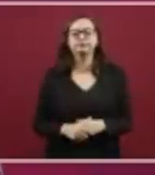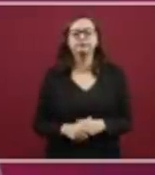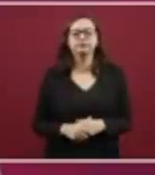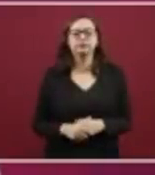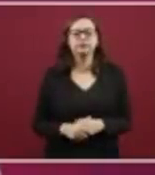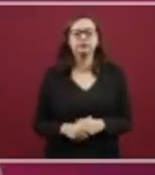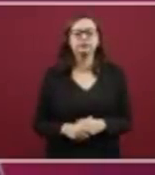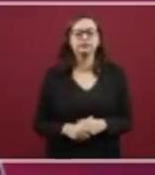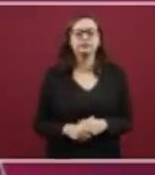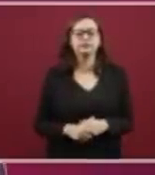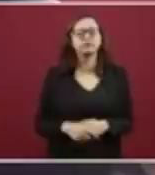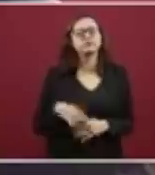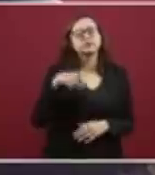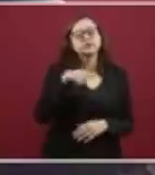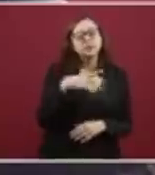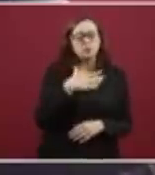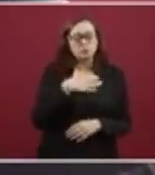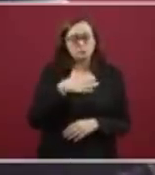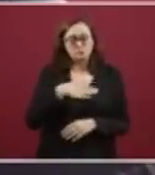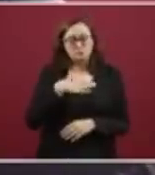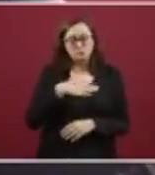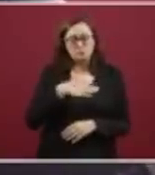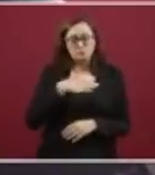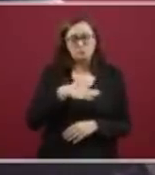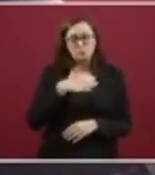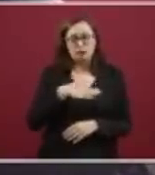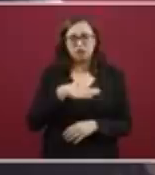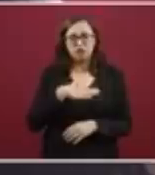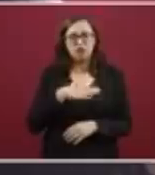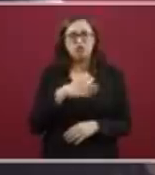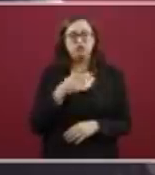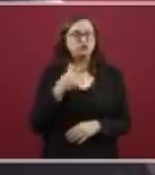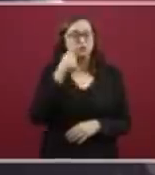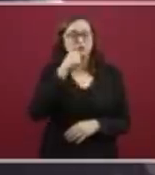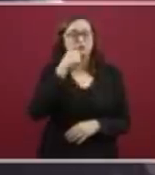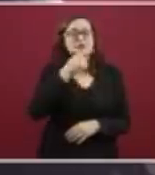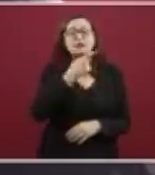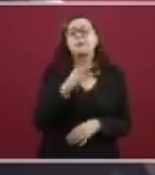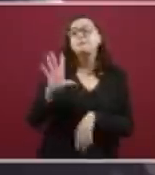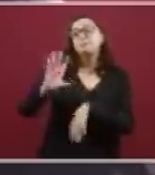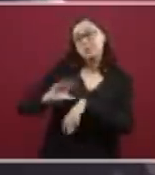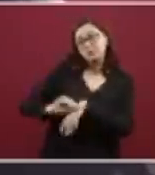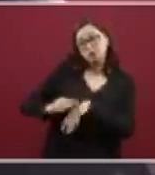decían cuando iban al baño: voy al Juárez.